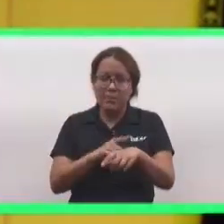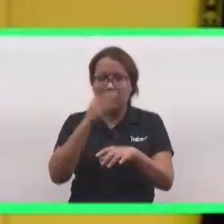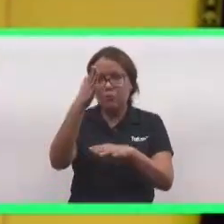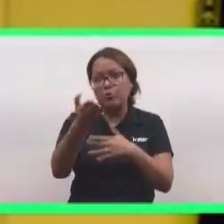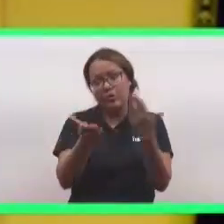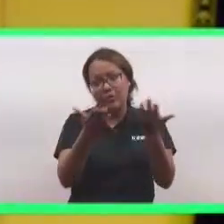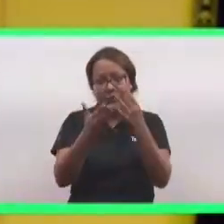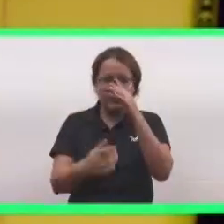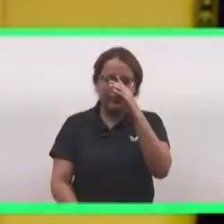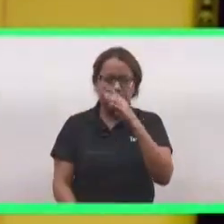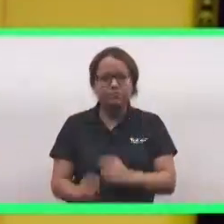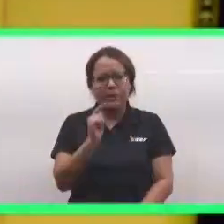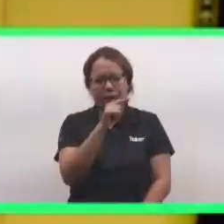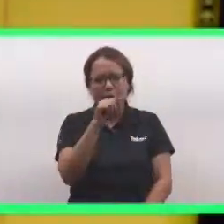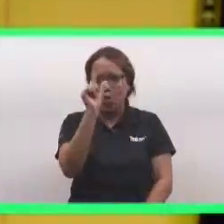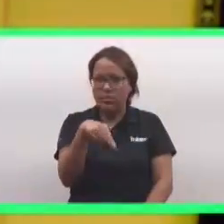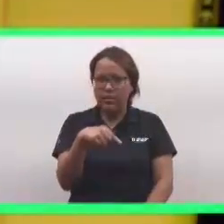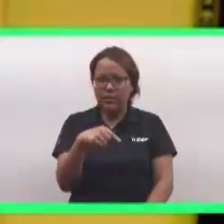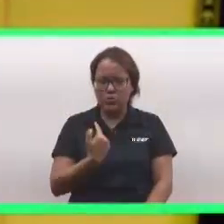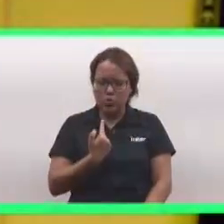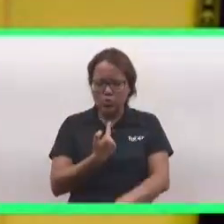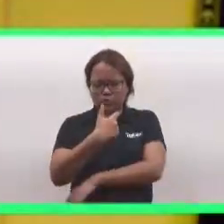Se sentía solo en el hotel.